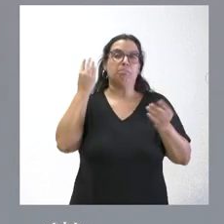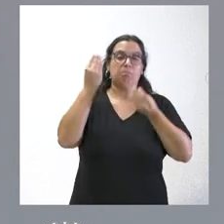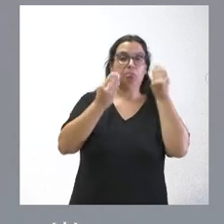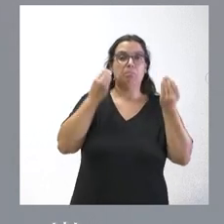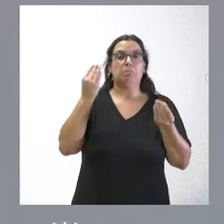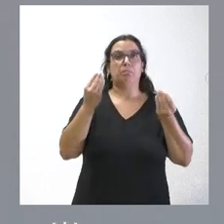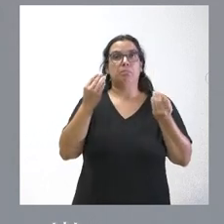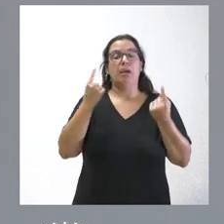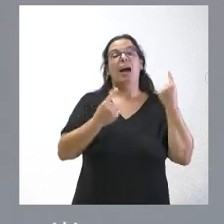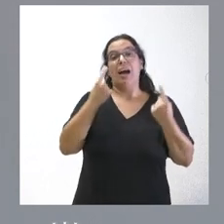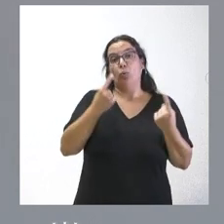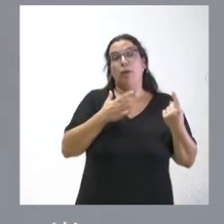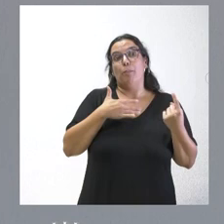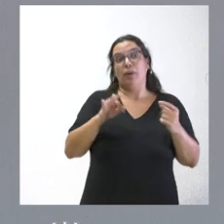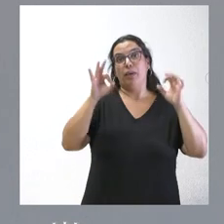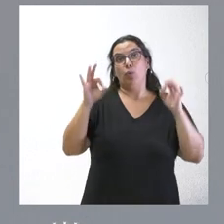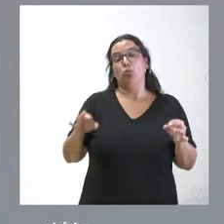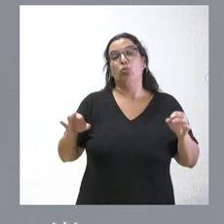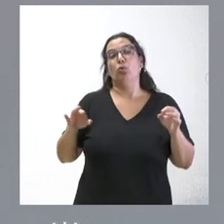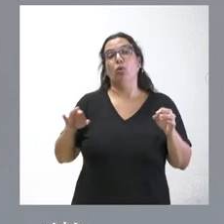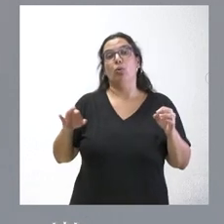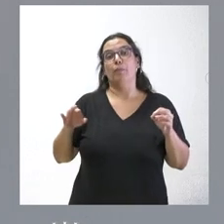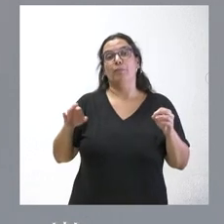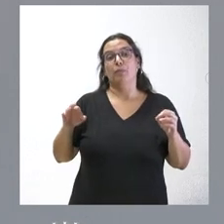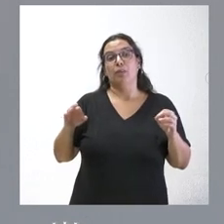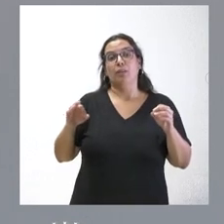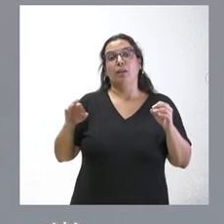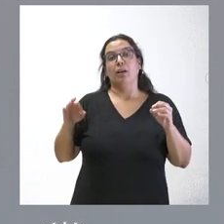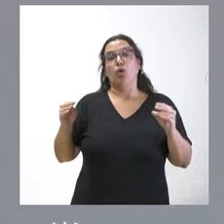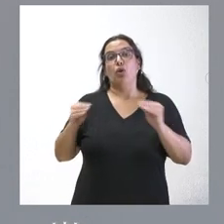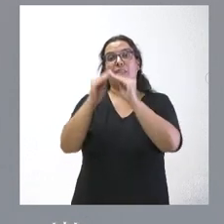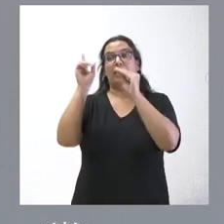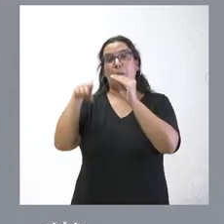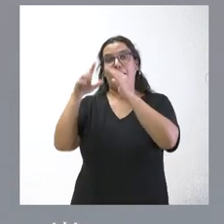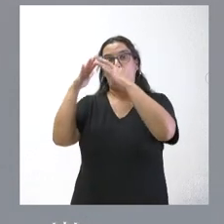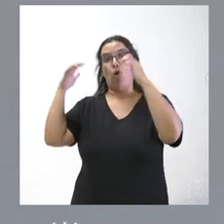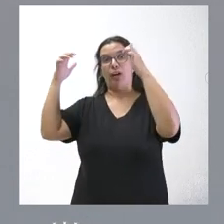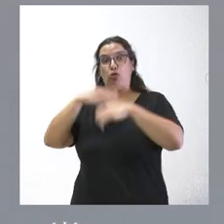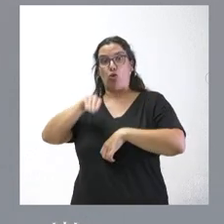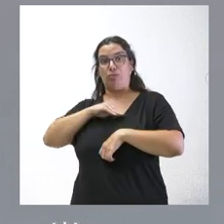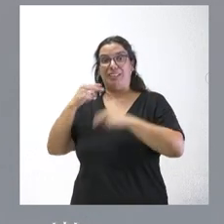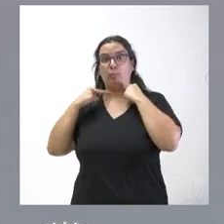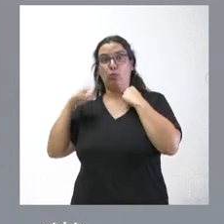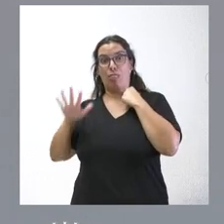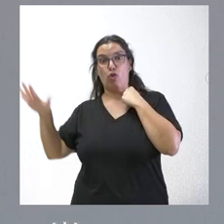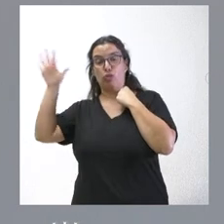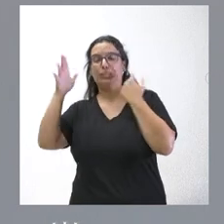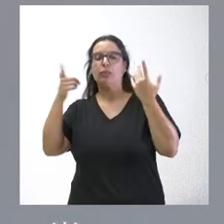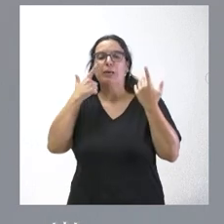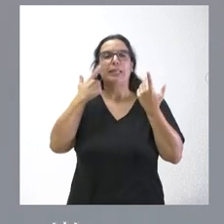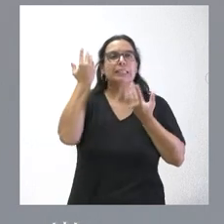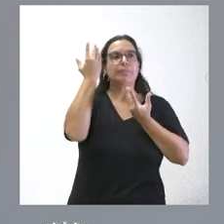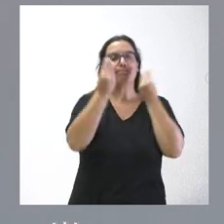pueden estar en colisión con las propias sesiones del parlamento nacional vamos a ver cómo se encajan las fechas por parte